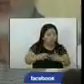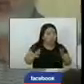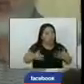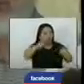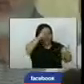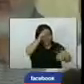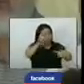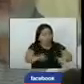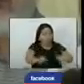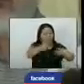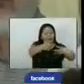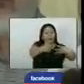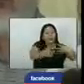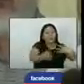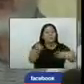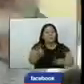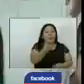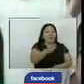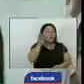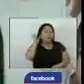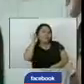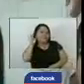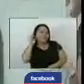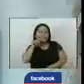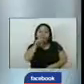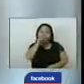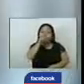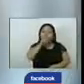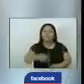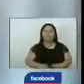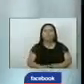aprobación de una ley para los empleados de seguridad privada.